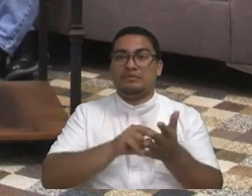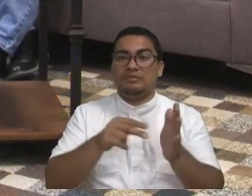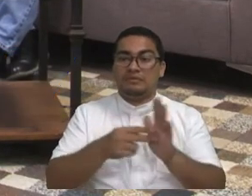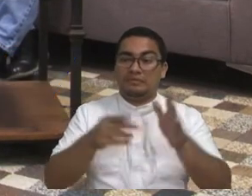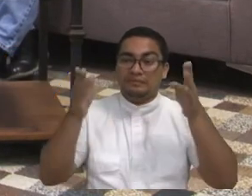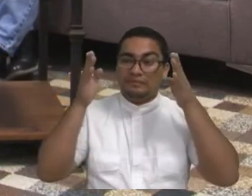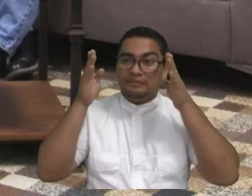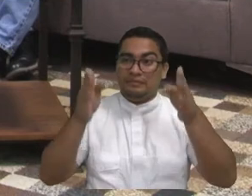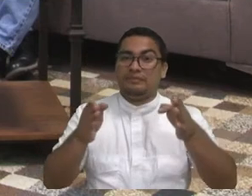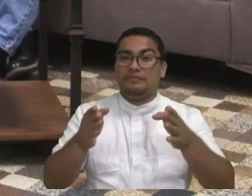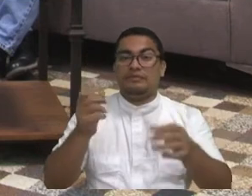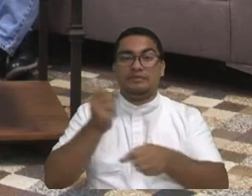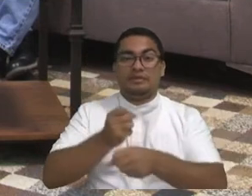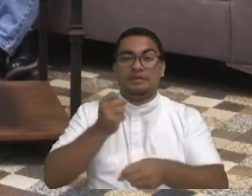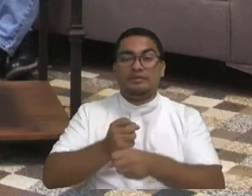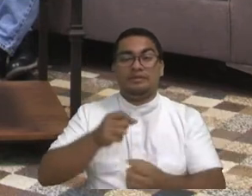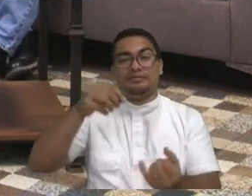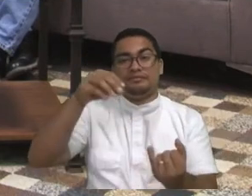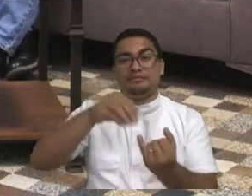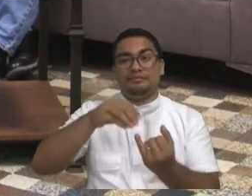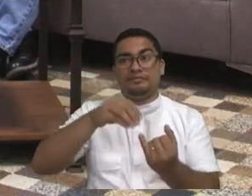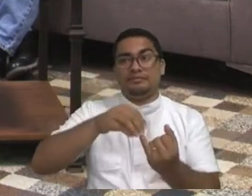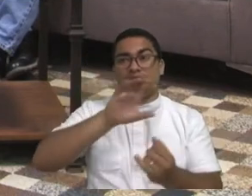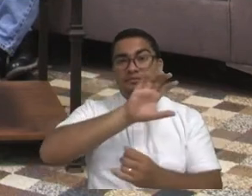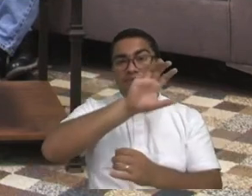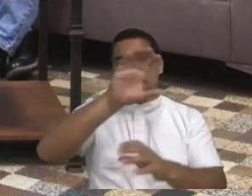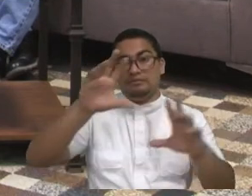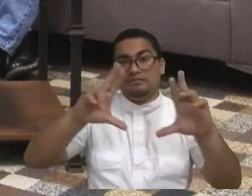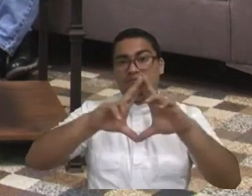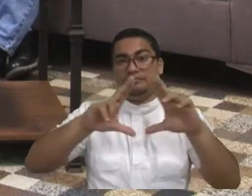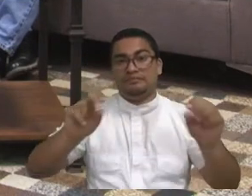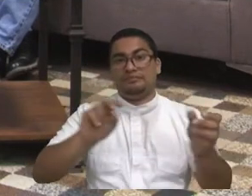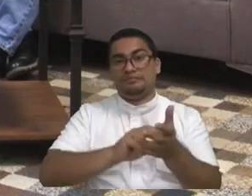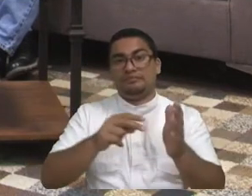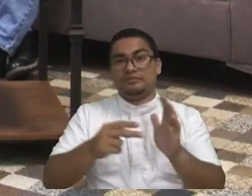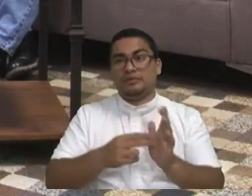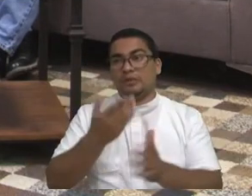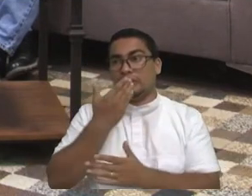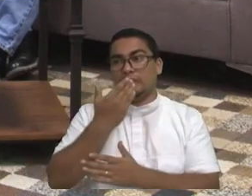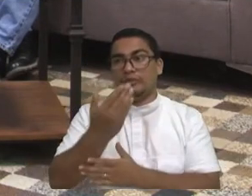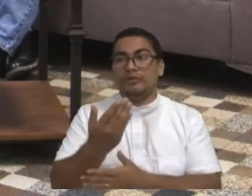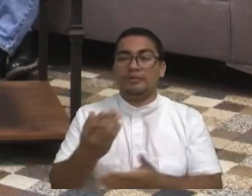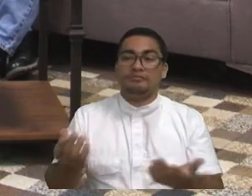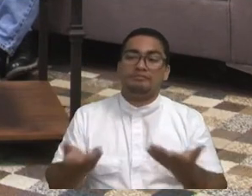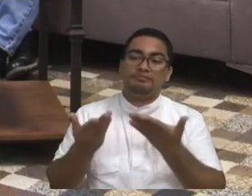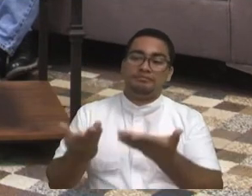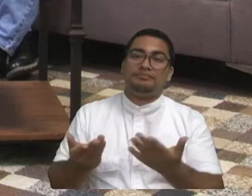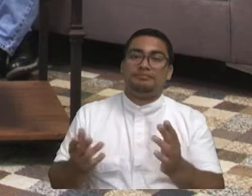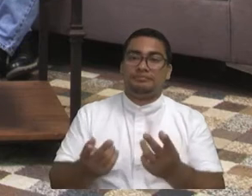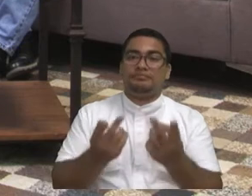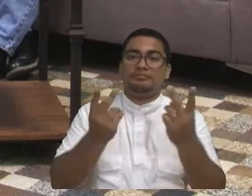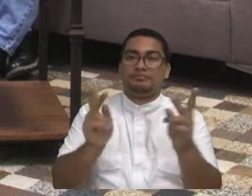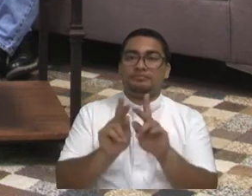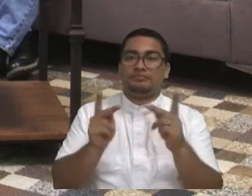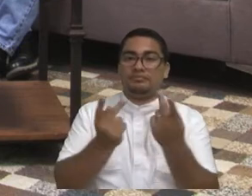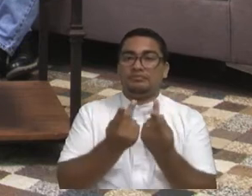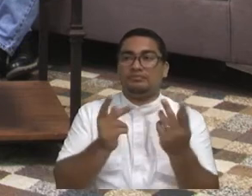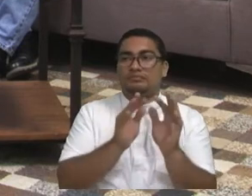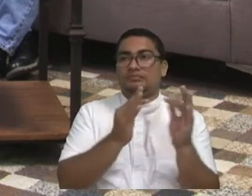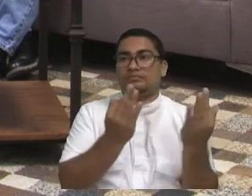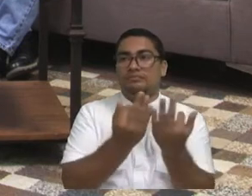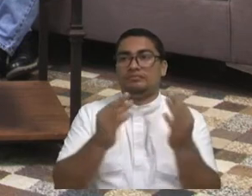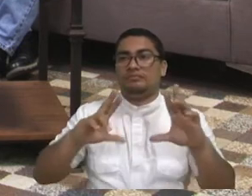de todo el trabajo que realiza el inatec que no es más que dar in darle herramientas para la vida para hacer un pueblo para las familias nicaragüenses